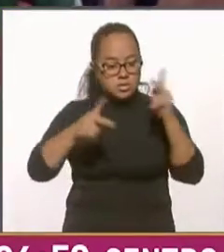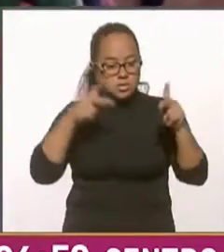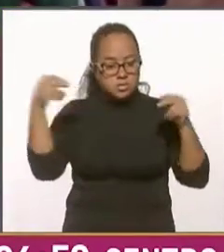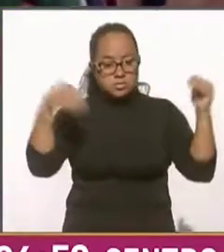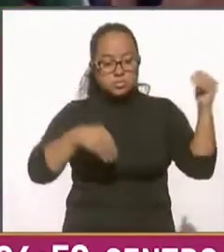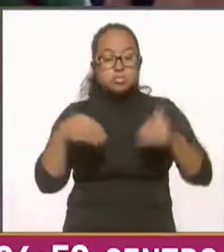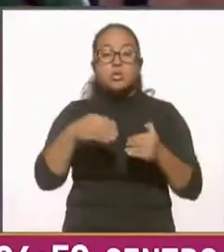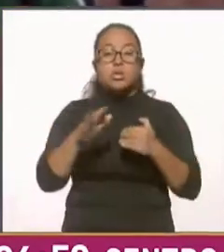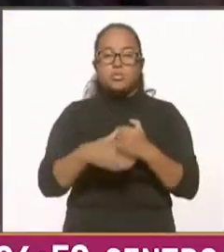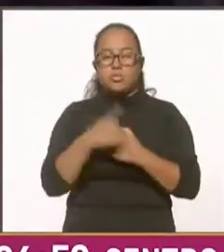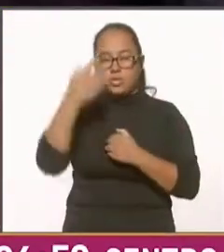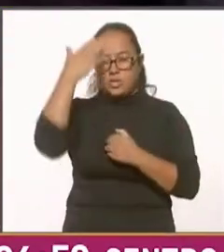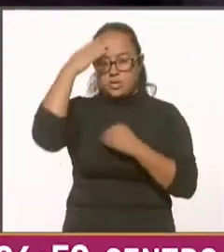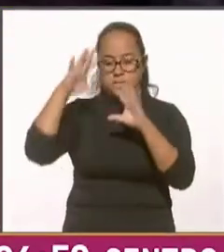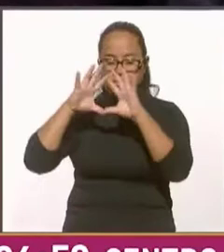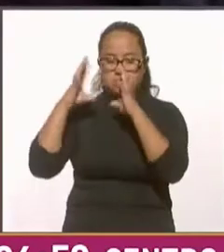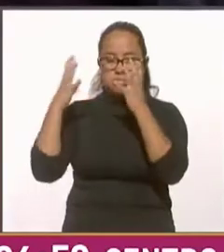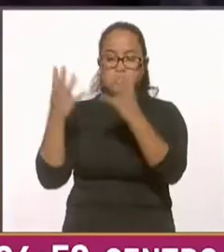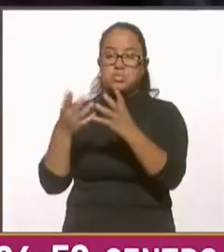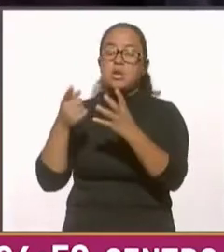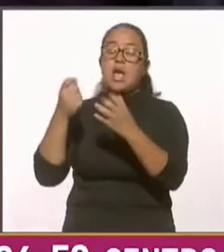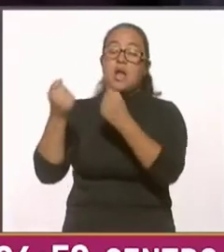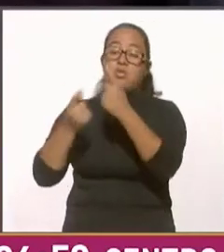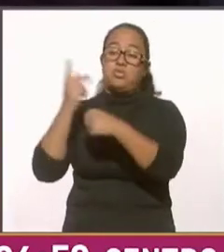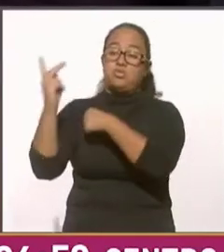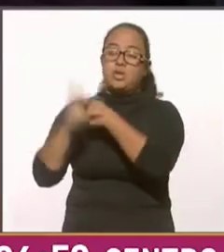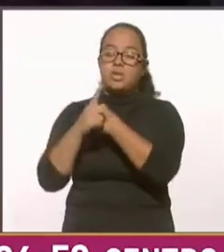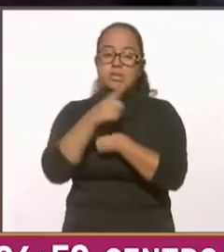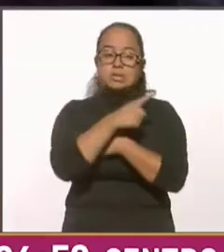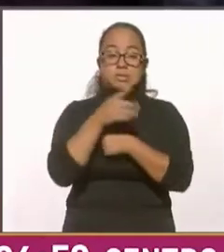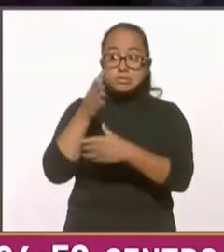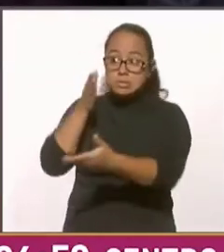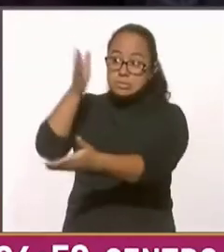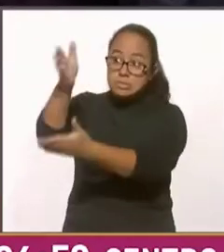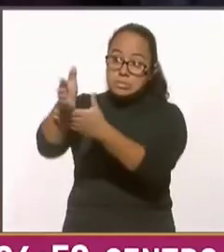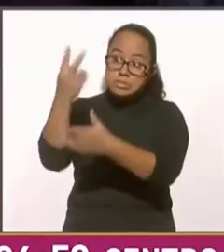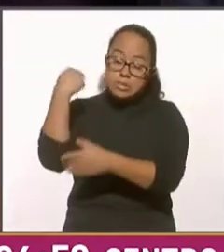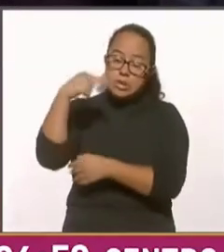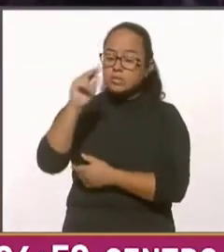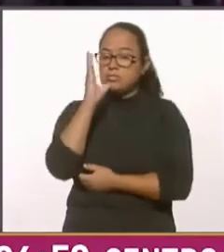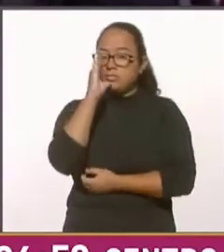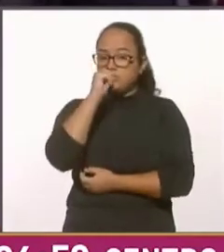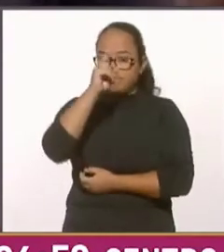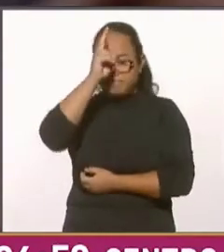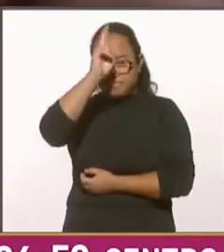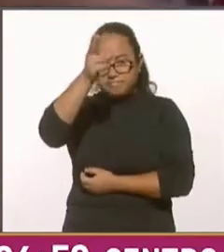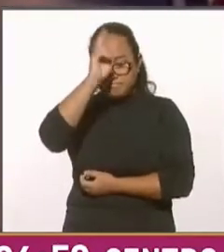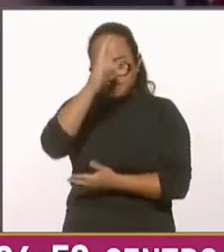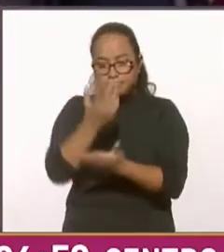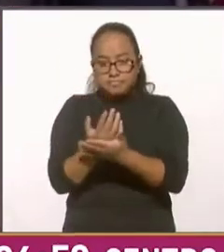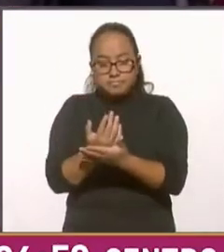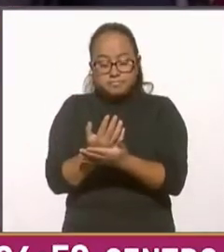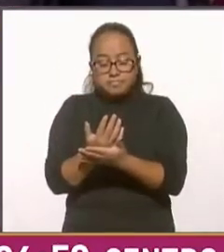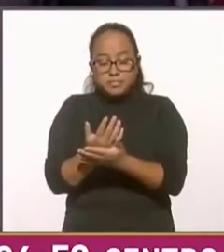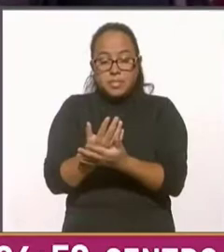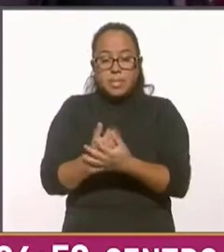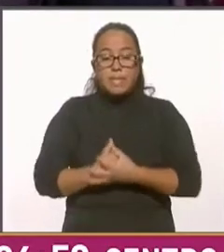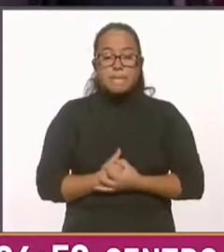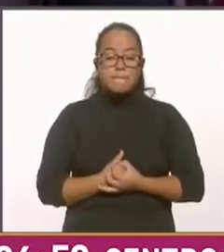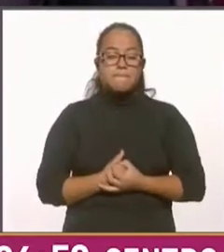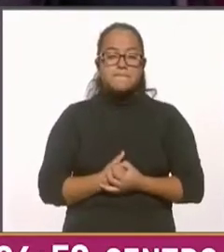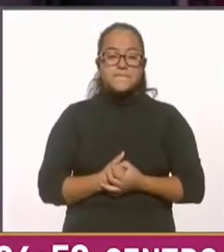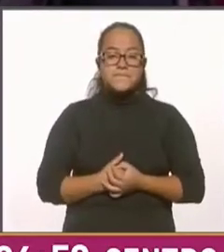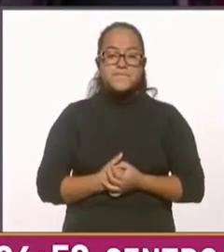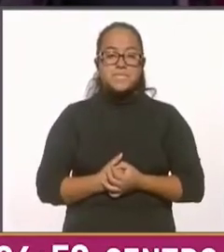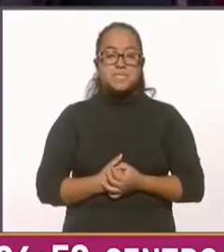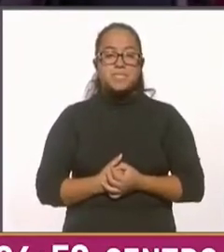del mundo, como sabemos, hubo muchas restricciones para viajar, hubo muchas restricciones en la movilidad y bueno,